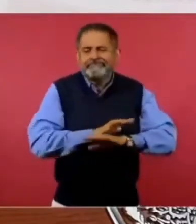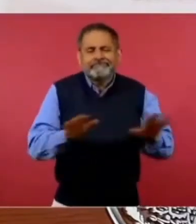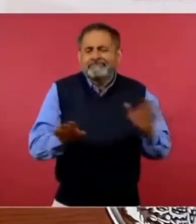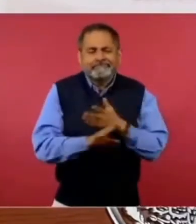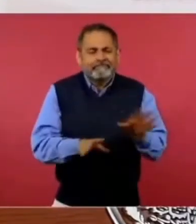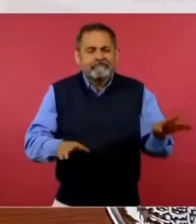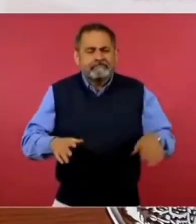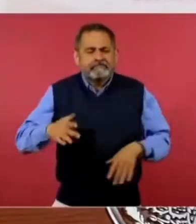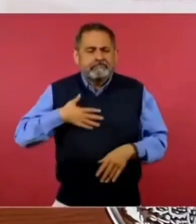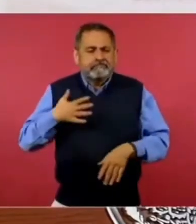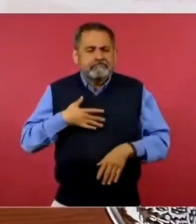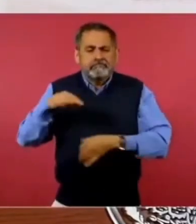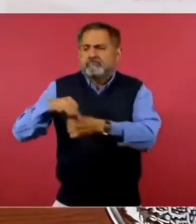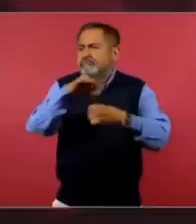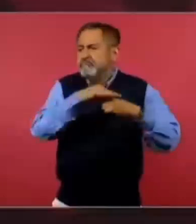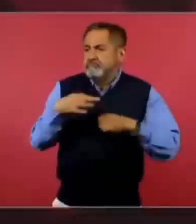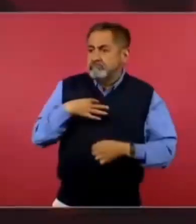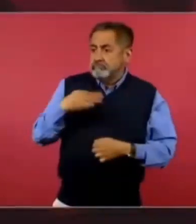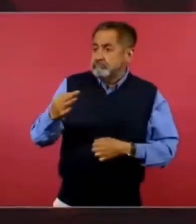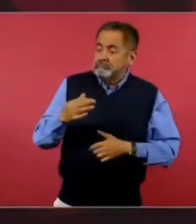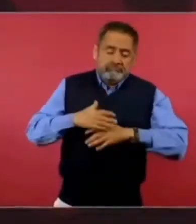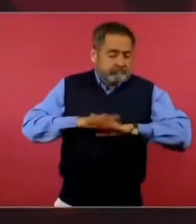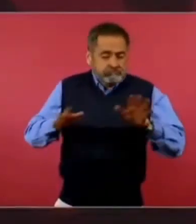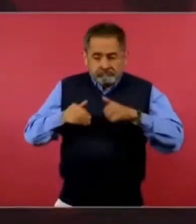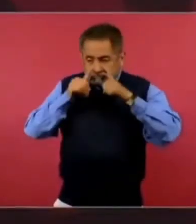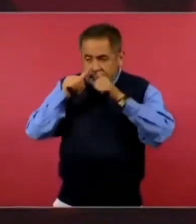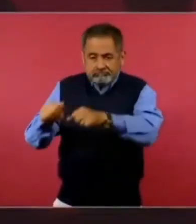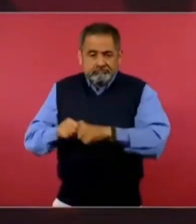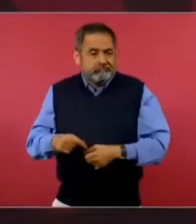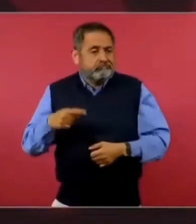político, a ningún potentado.